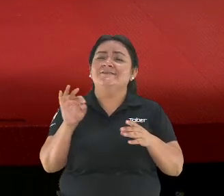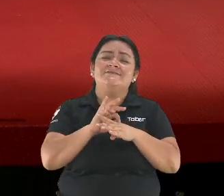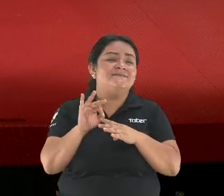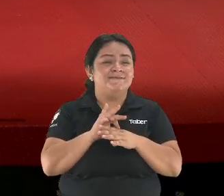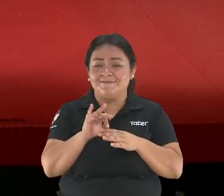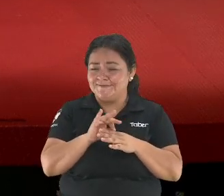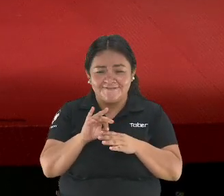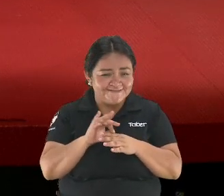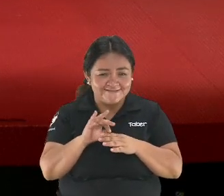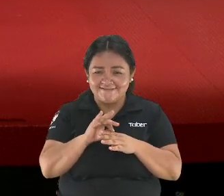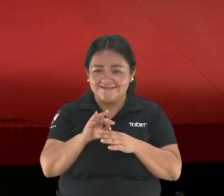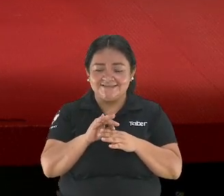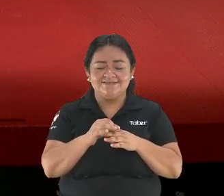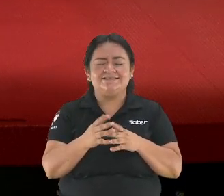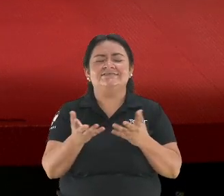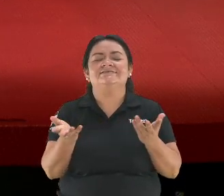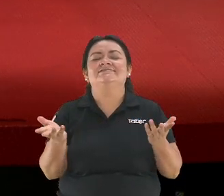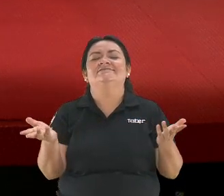funciona